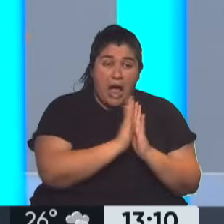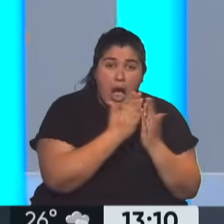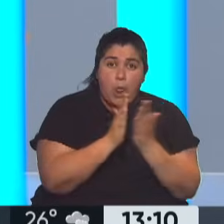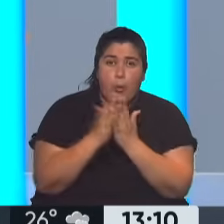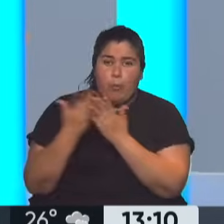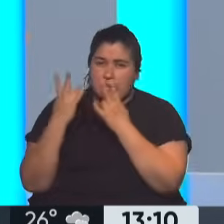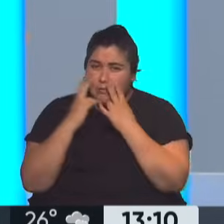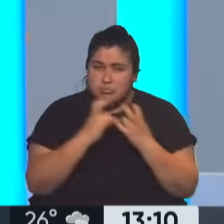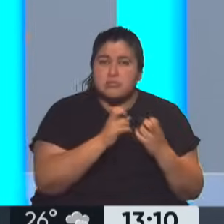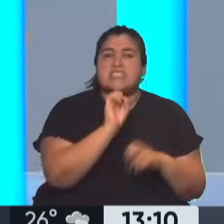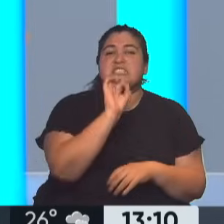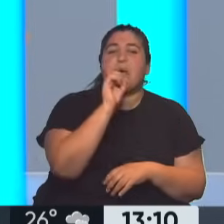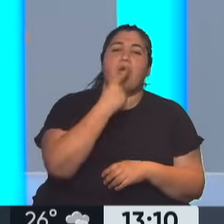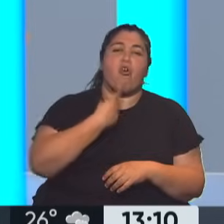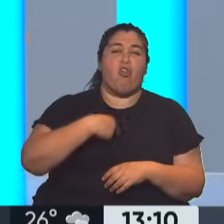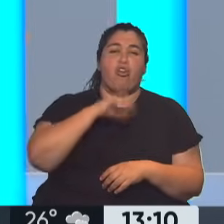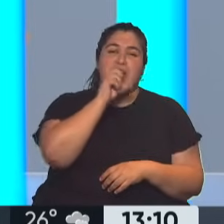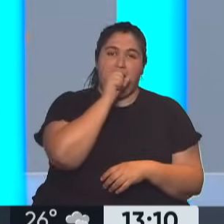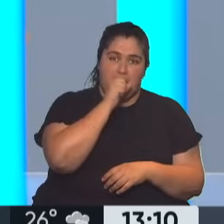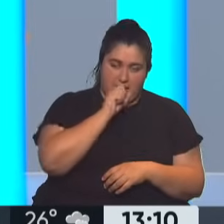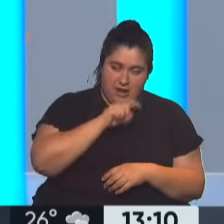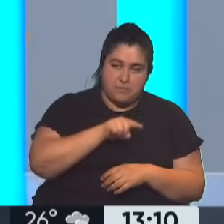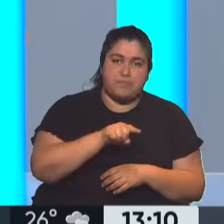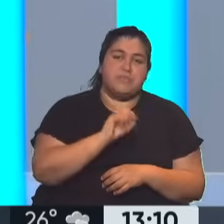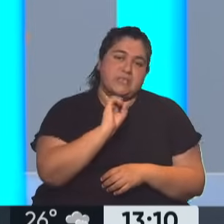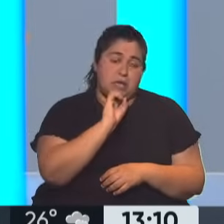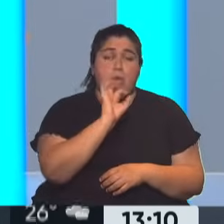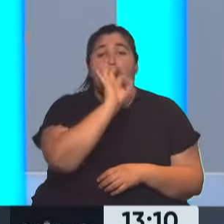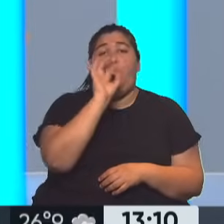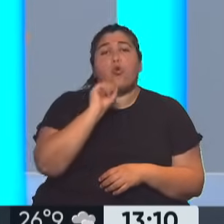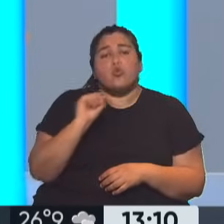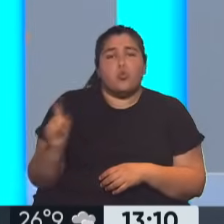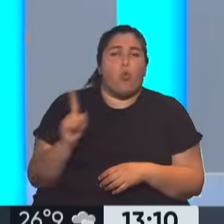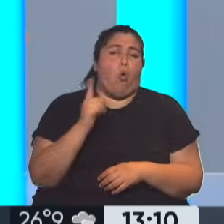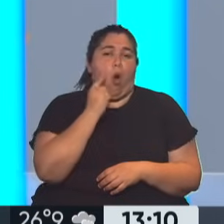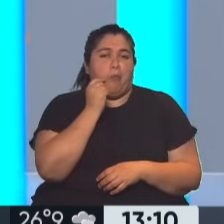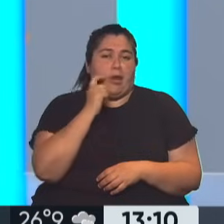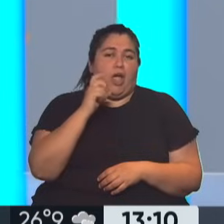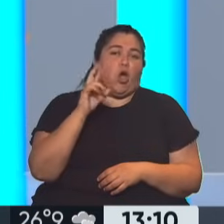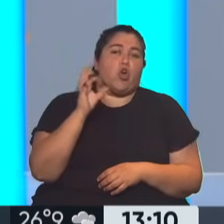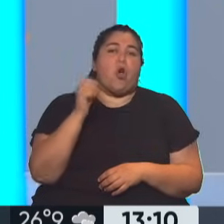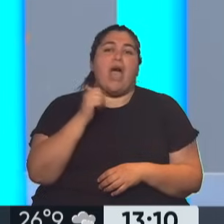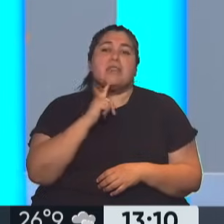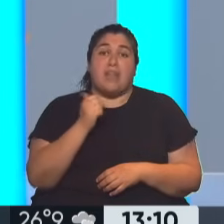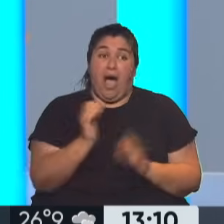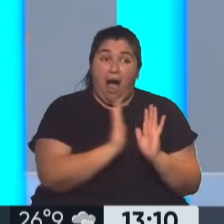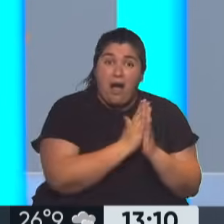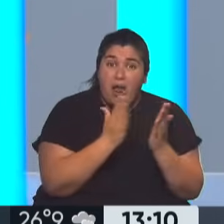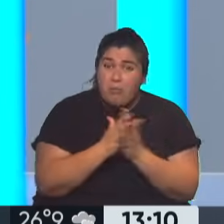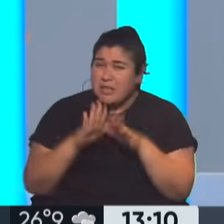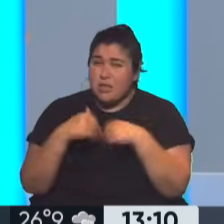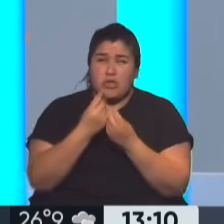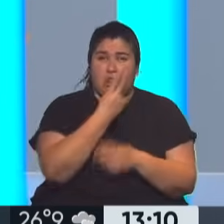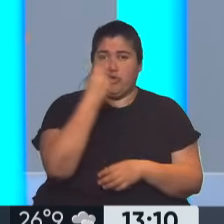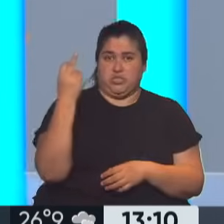carpetas naranjas le llaman alguno o las carpetas del del del croata es decir son al ror de 200 carpetas estas 160 Son